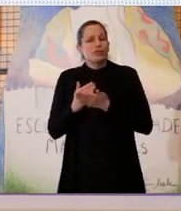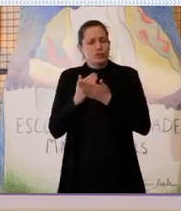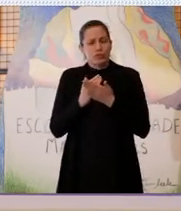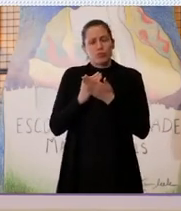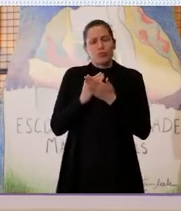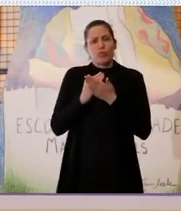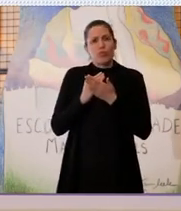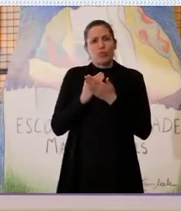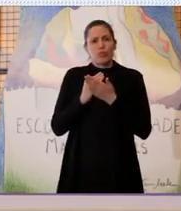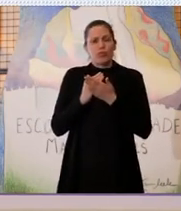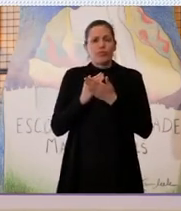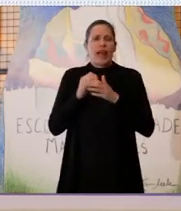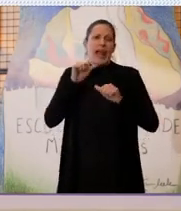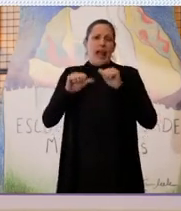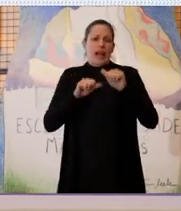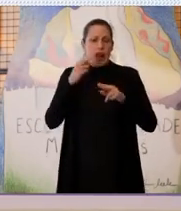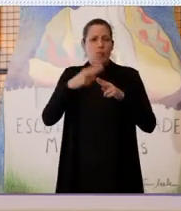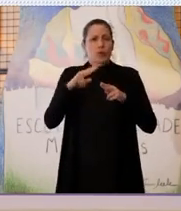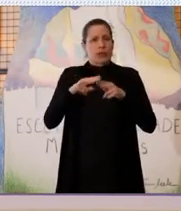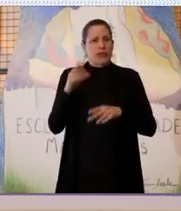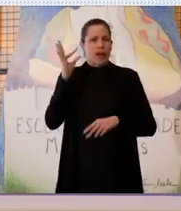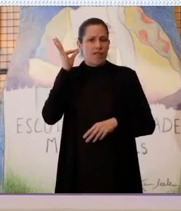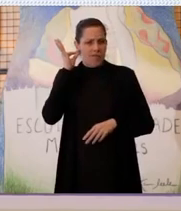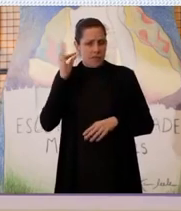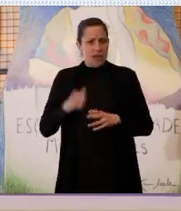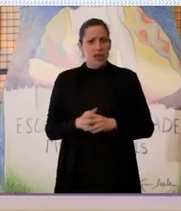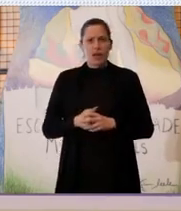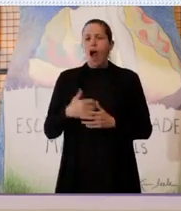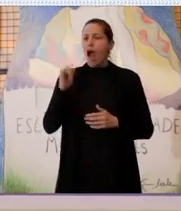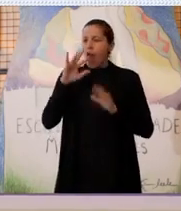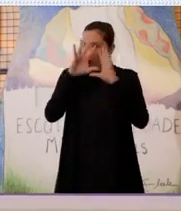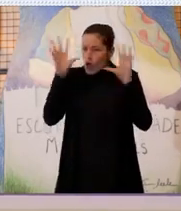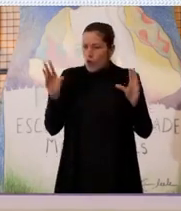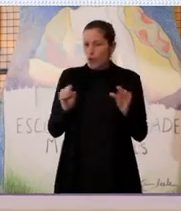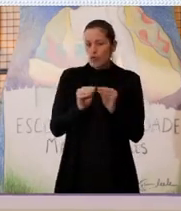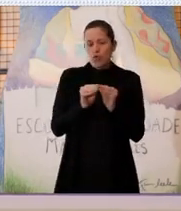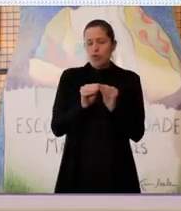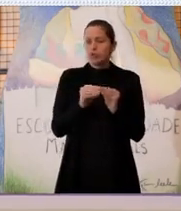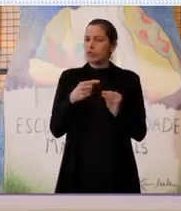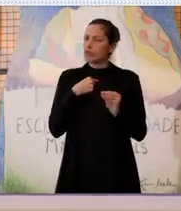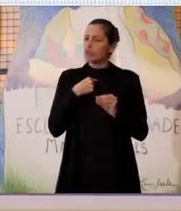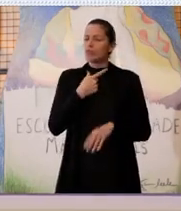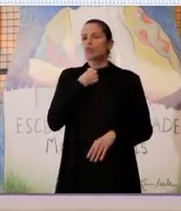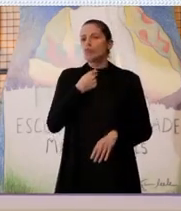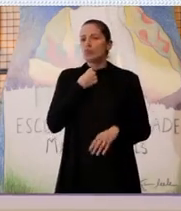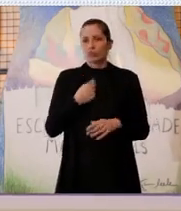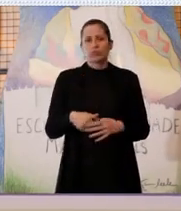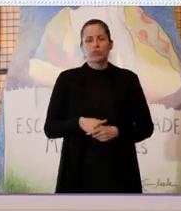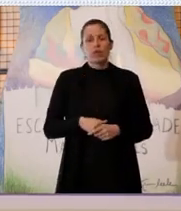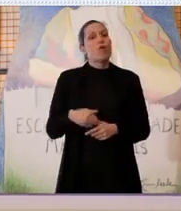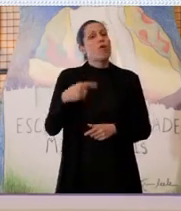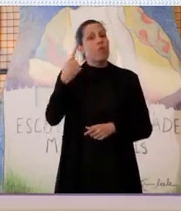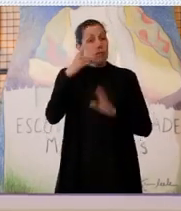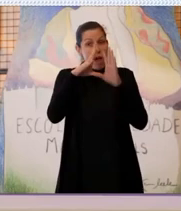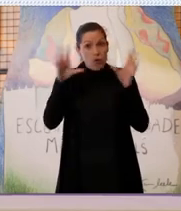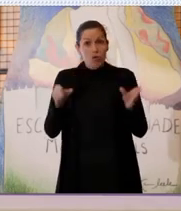que se llama la carrera política femenina que saca algunas conclusiones que a mí me han gustado una de ellas que dice que los